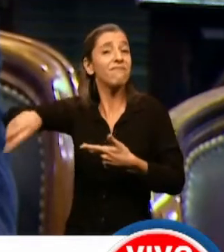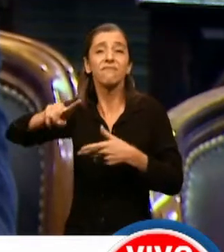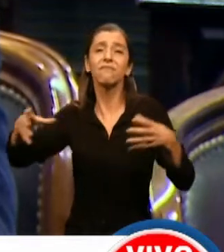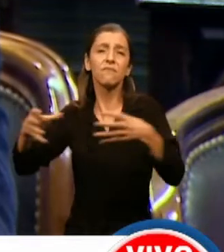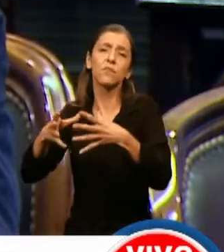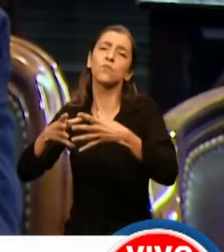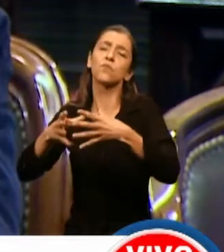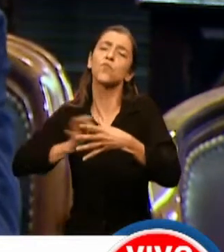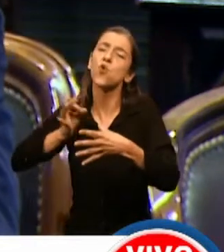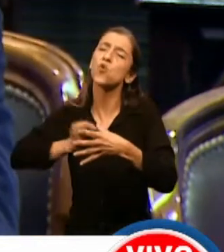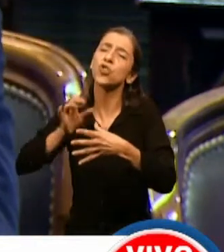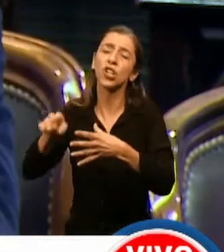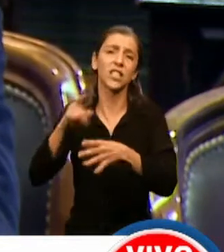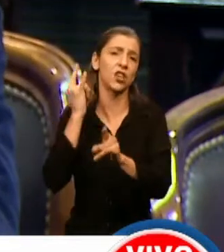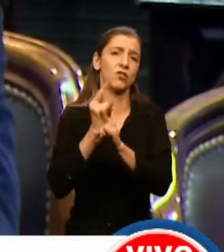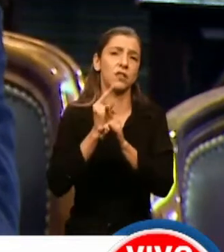ciudadanos de tercera.